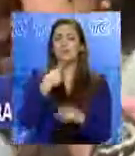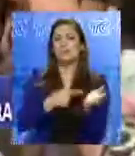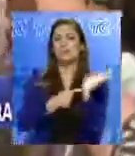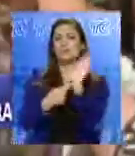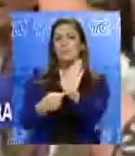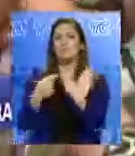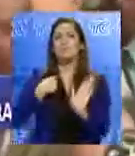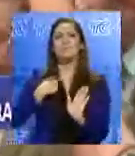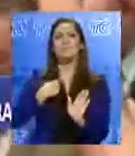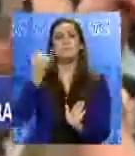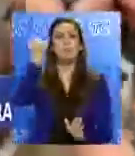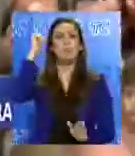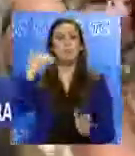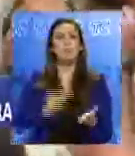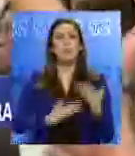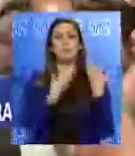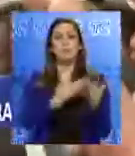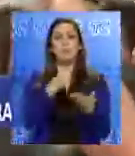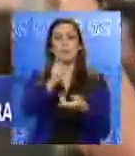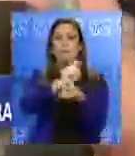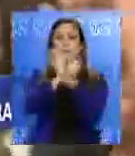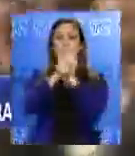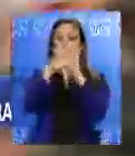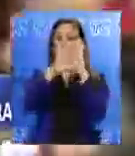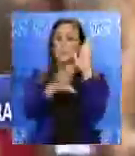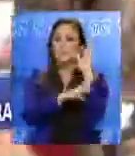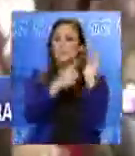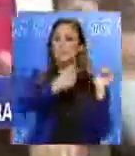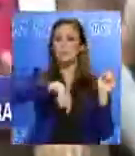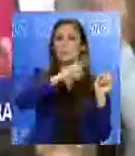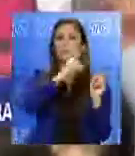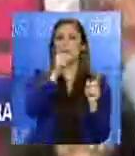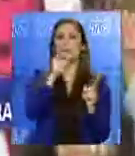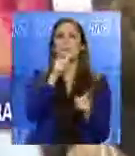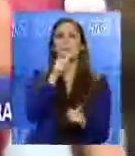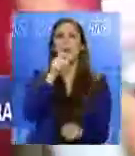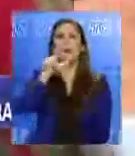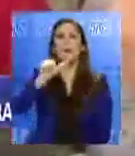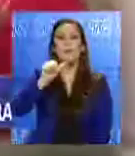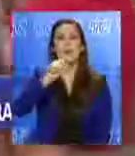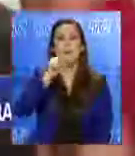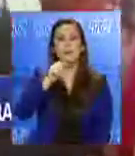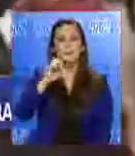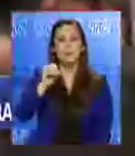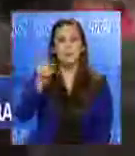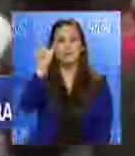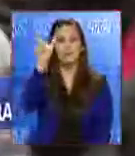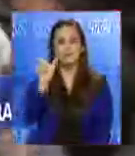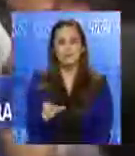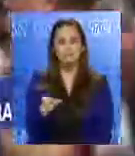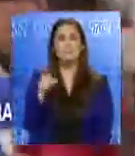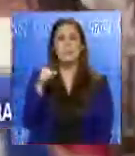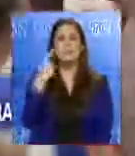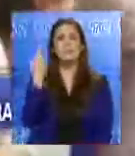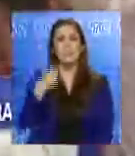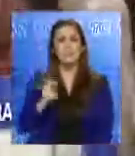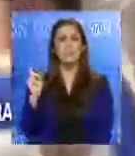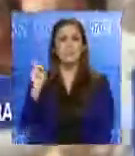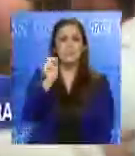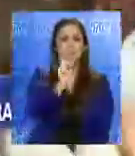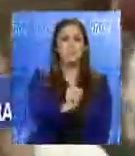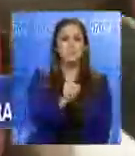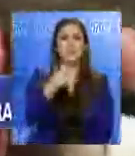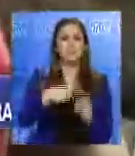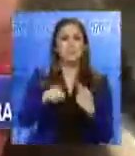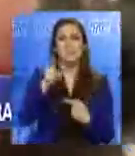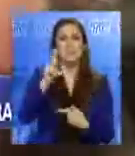sus propuestas referente a las enmiendas constitucionales. Guillermo Lazo, líder del movimiento Creo, formó parte del evento, sin embargo su intervención